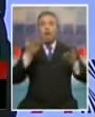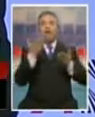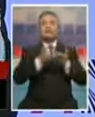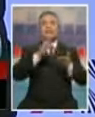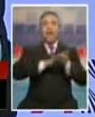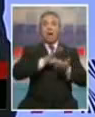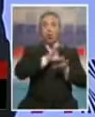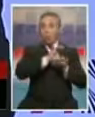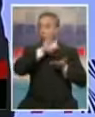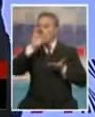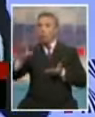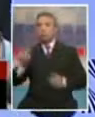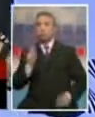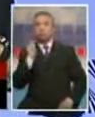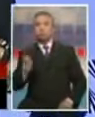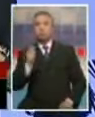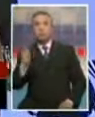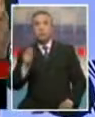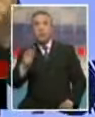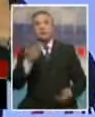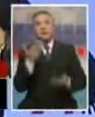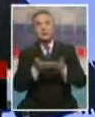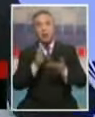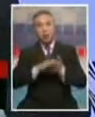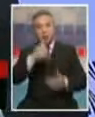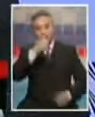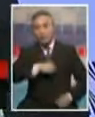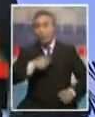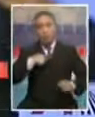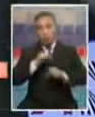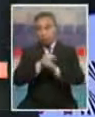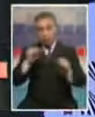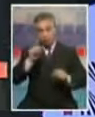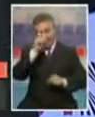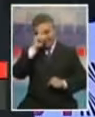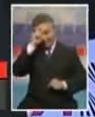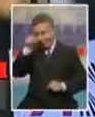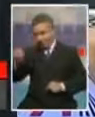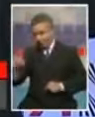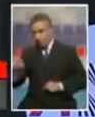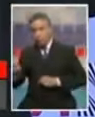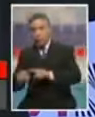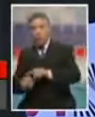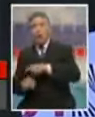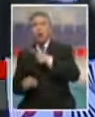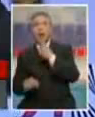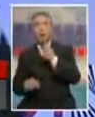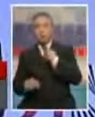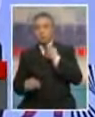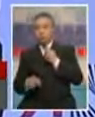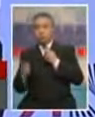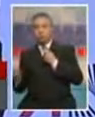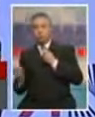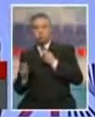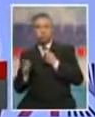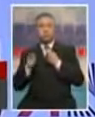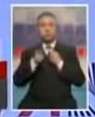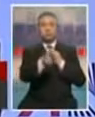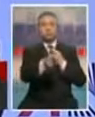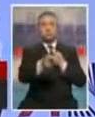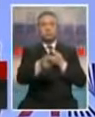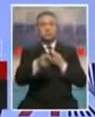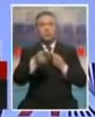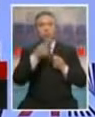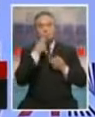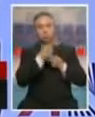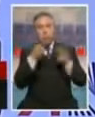para financiar salud privada. ¿Qué es lo que hace hoy día el Estado? Dice, yo no te puedo atender en el hospital, pero te voy a mandar a una clínica privada con plata pública. Eso es privatizar la vida,